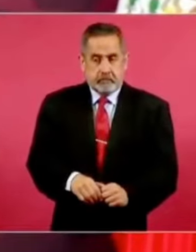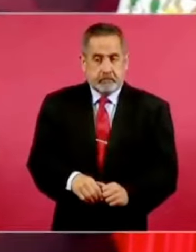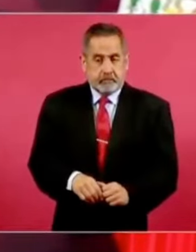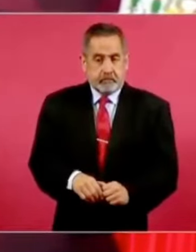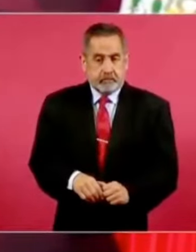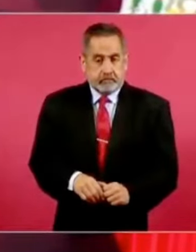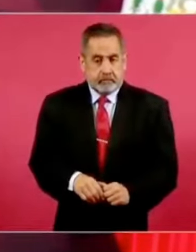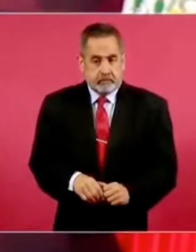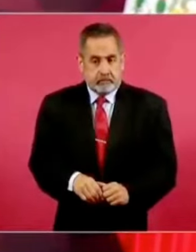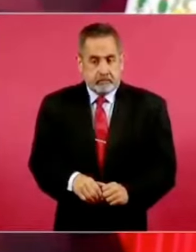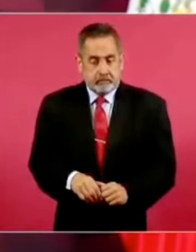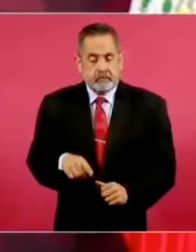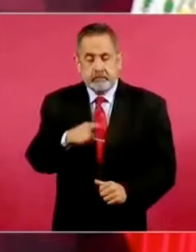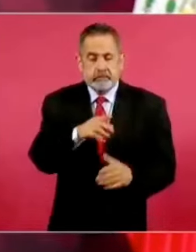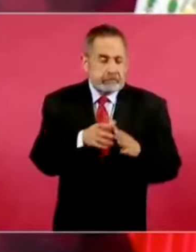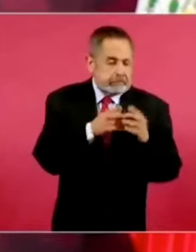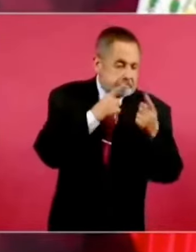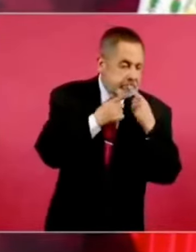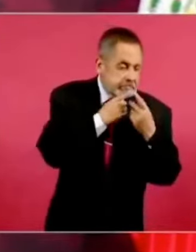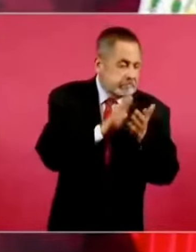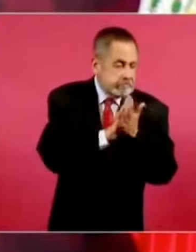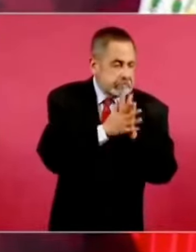hace comparsa